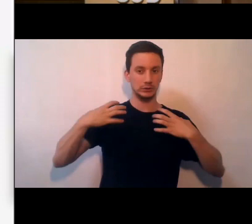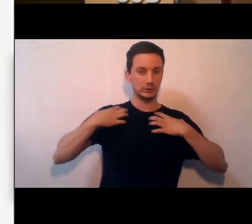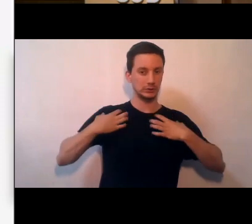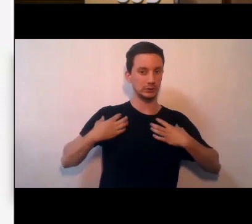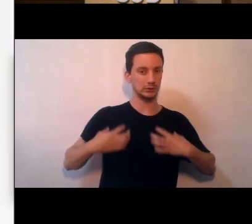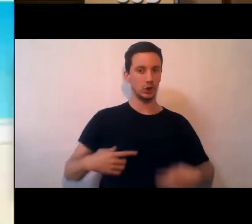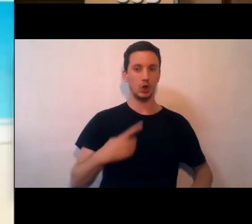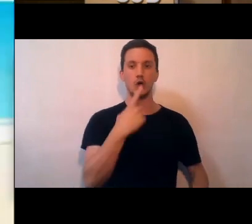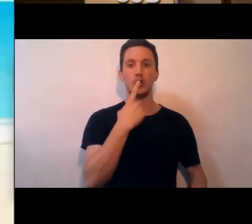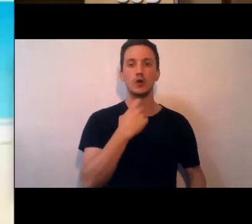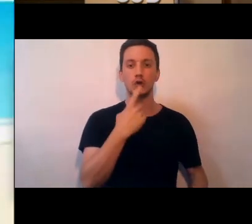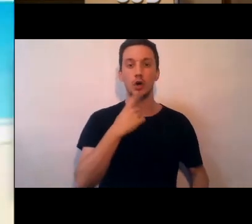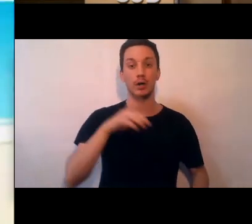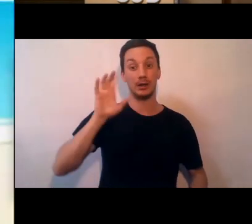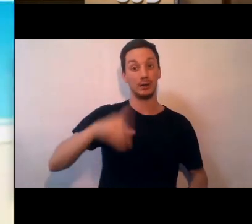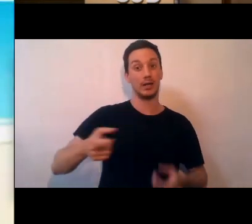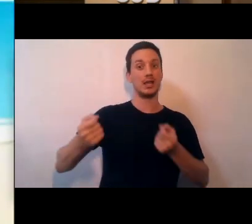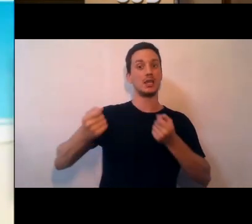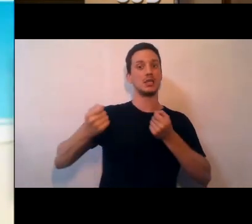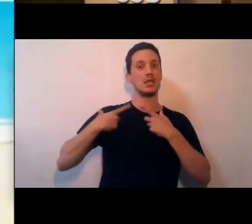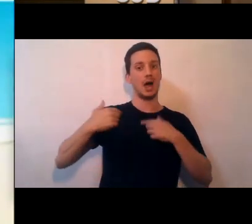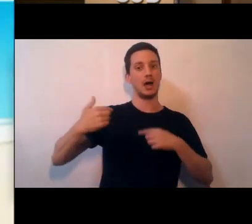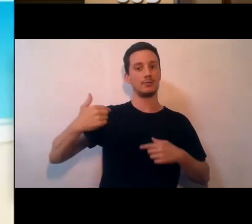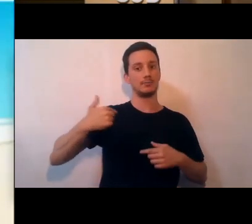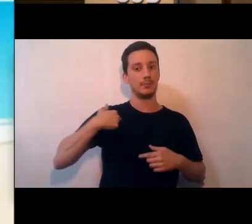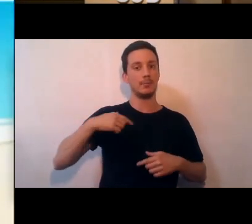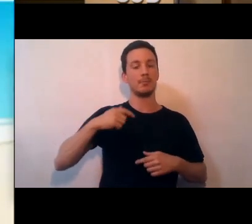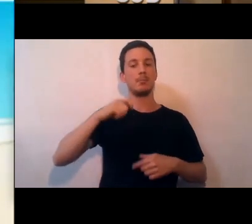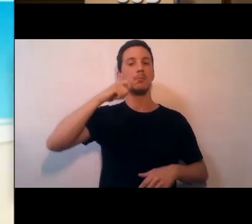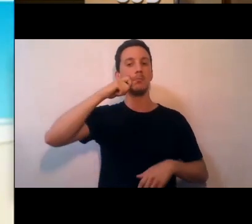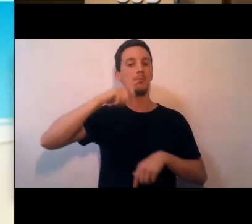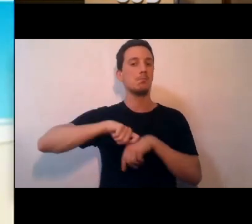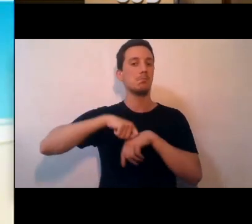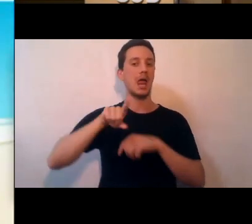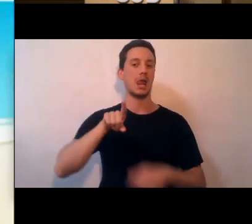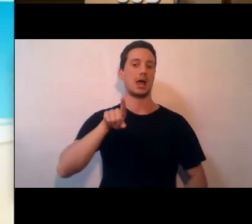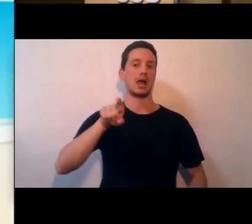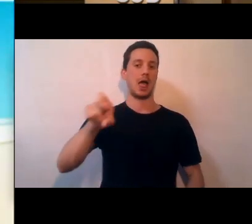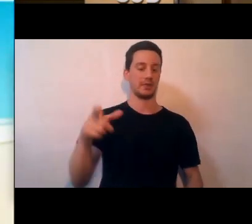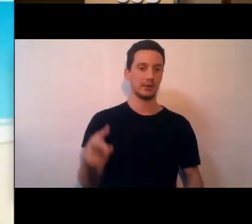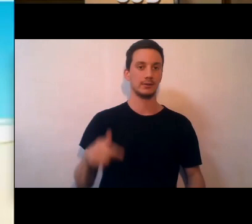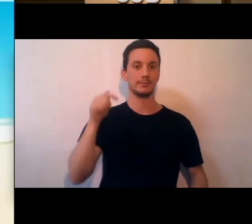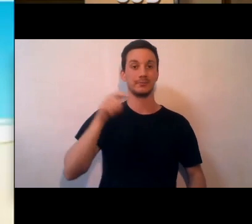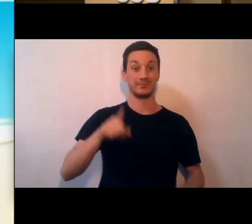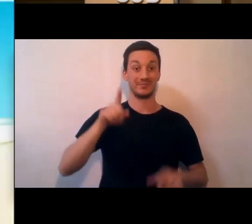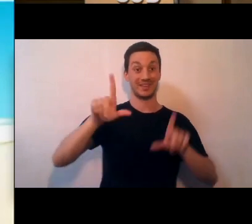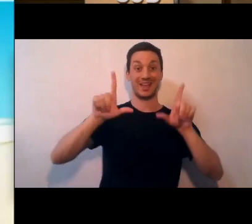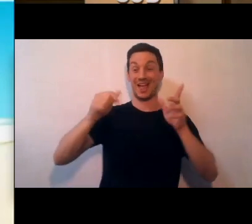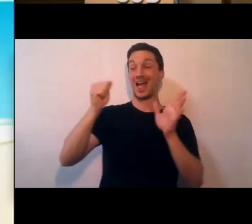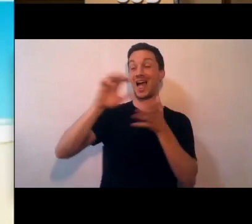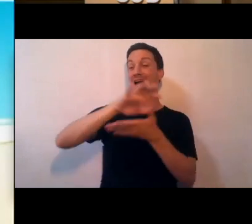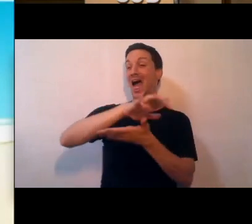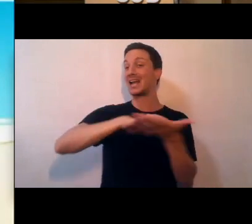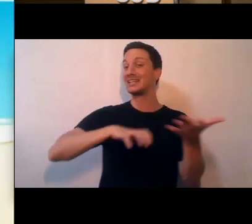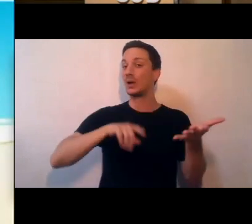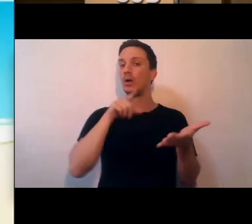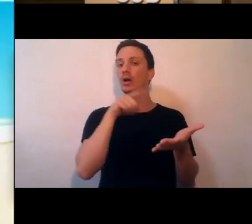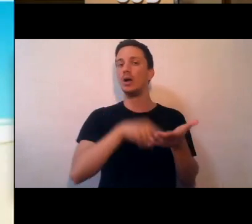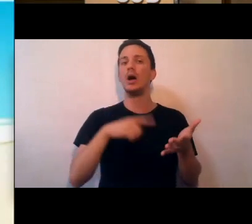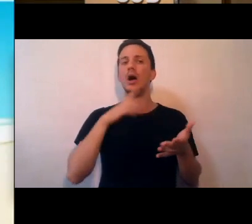incidencia de cáncer de piel. Este artículo llama la atención porque dice, ¿no? ¿Sabe